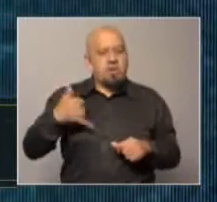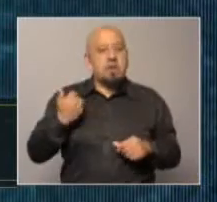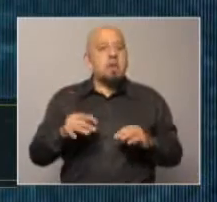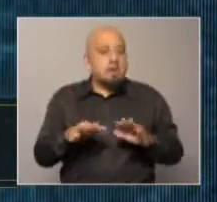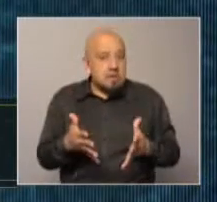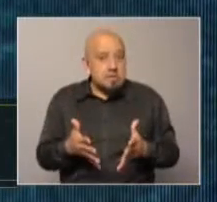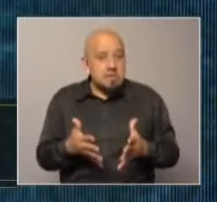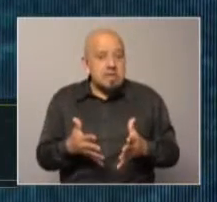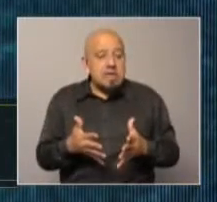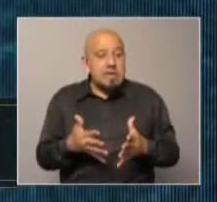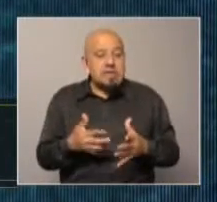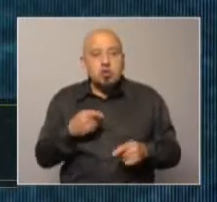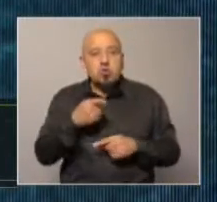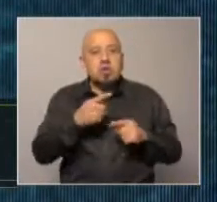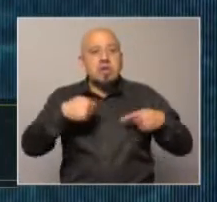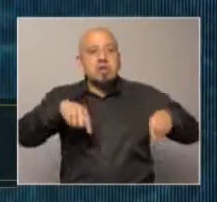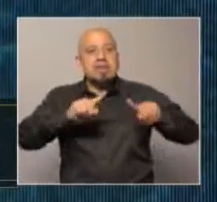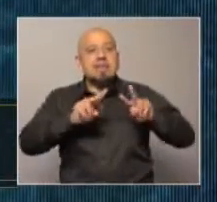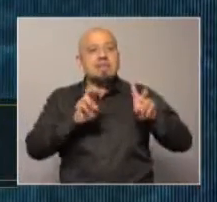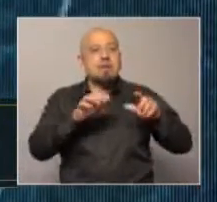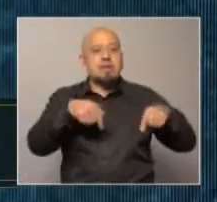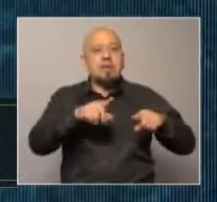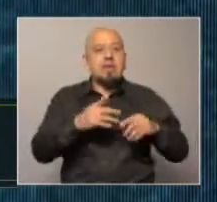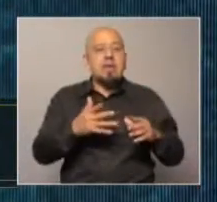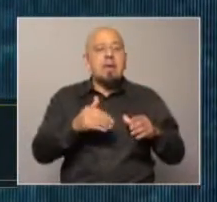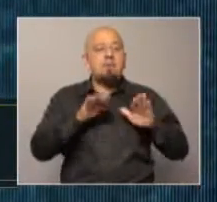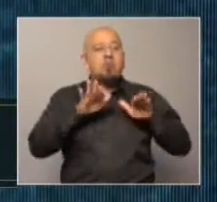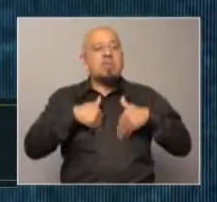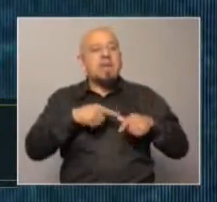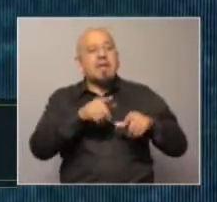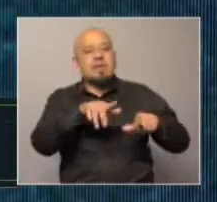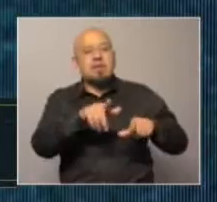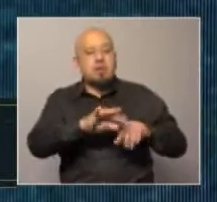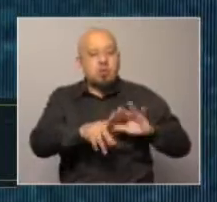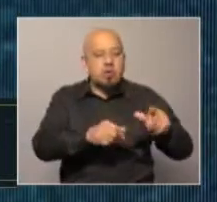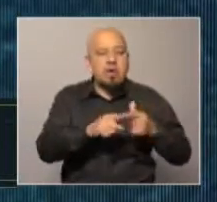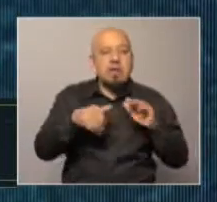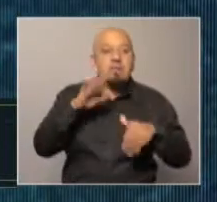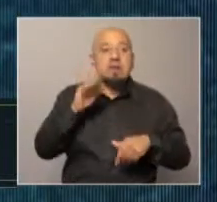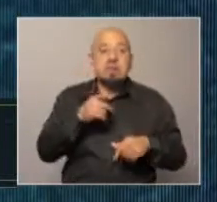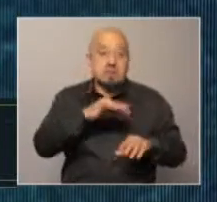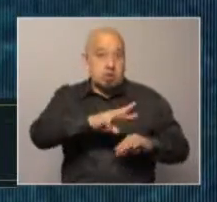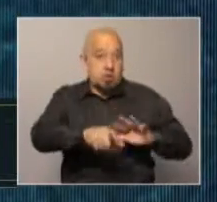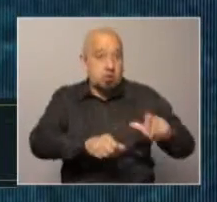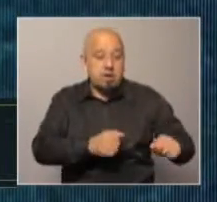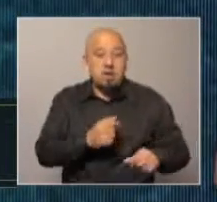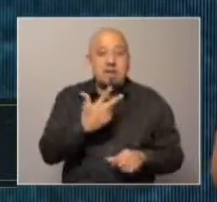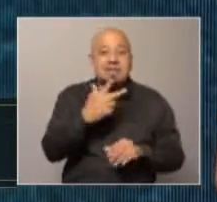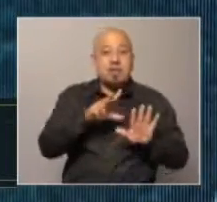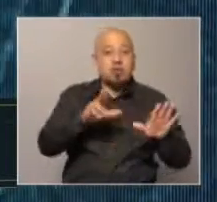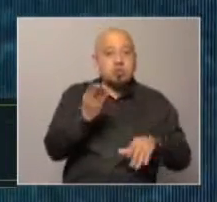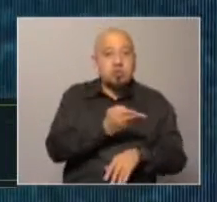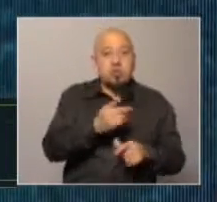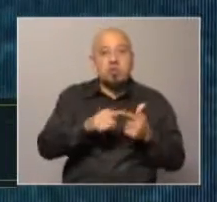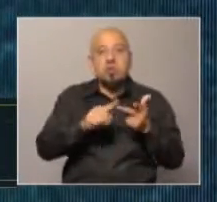son delitos contra la propiedad, el 80% son delitos contra la propiedad. El más común es el hurto, 38%,